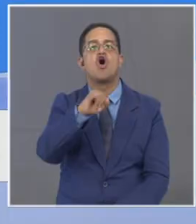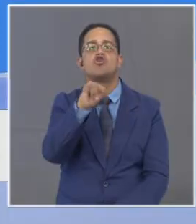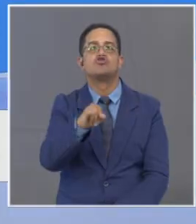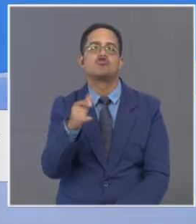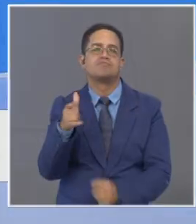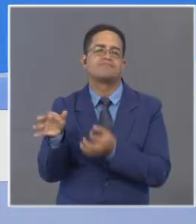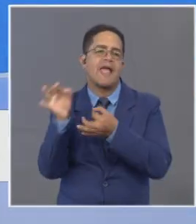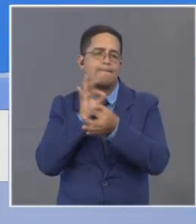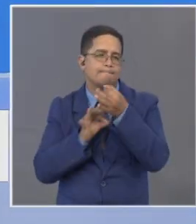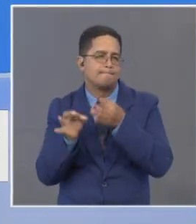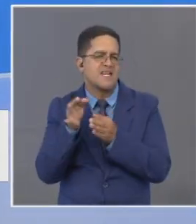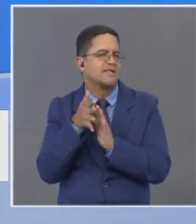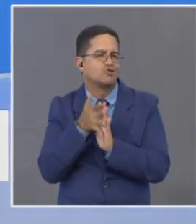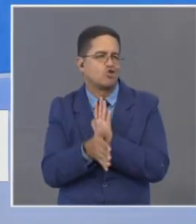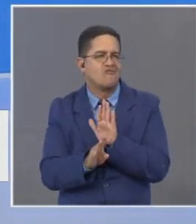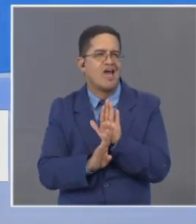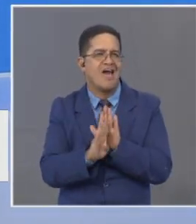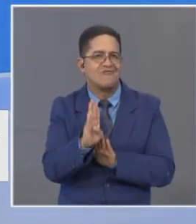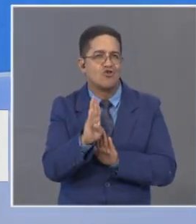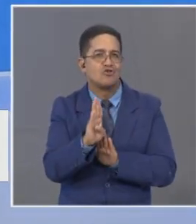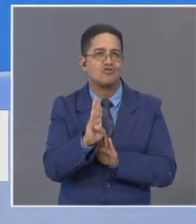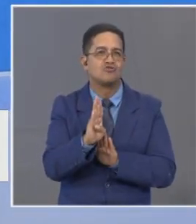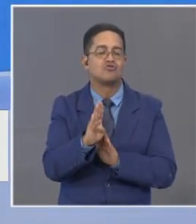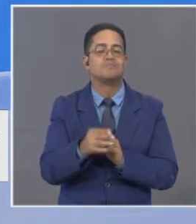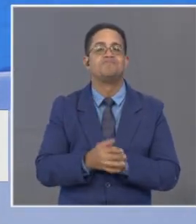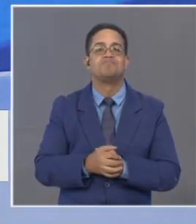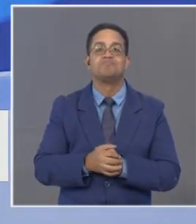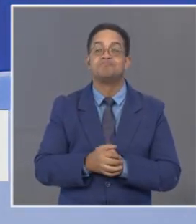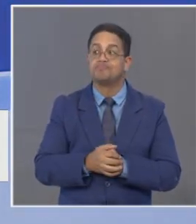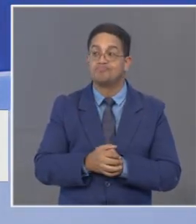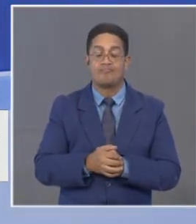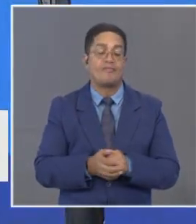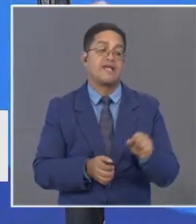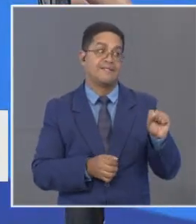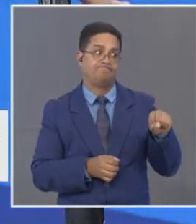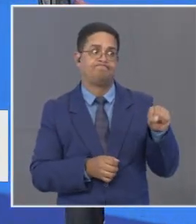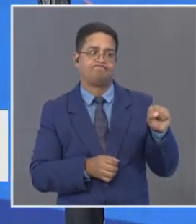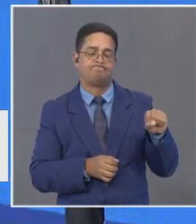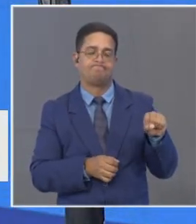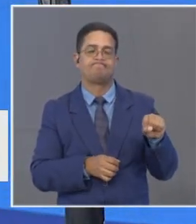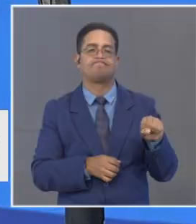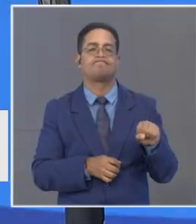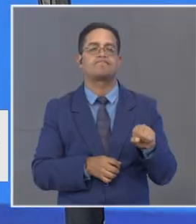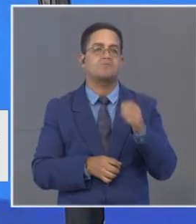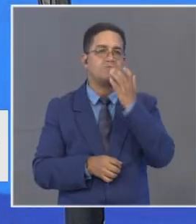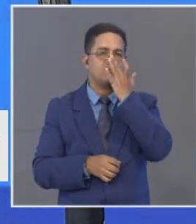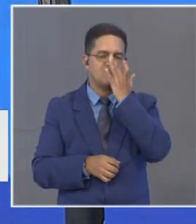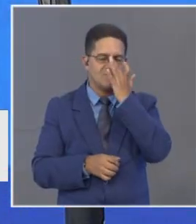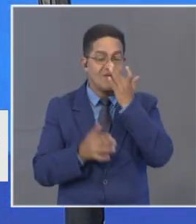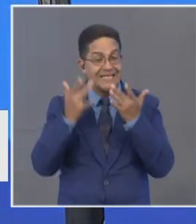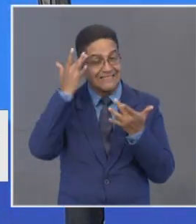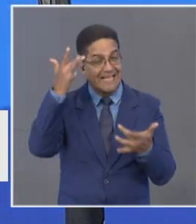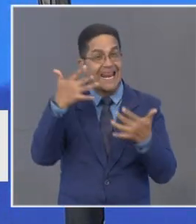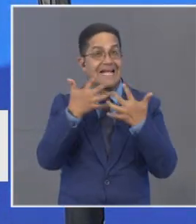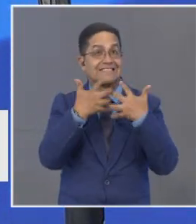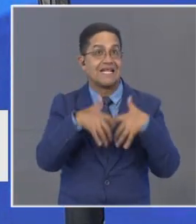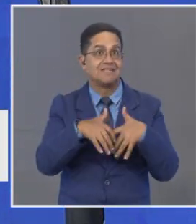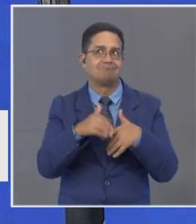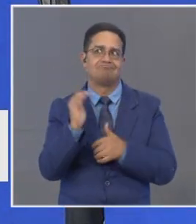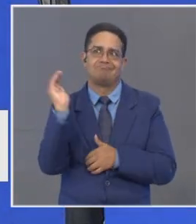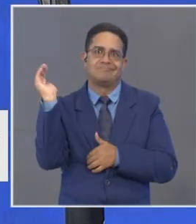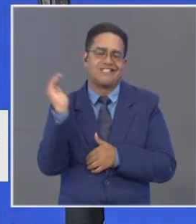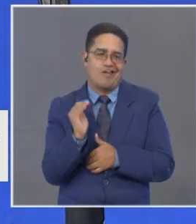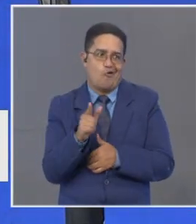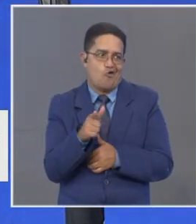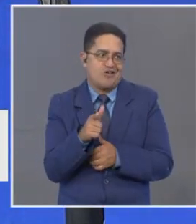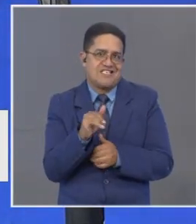estos avances y además qué se tiene hoy en día en cardiología. Sí, bueno, la inteligencia artificial llegó para quedarse.